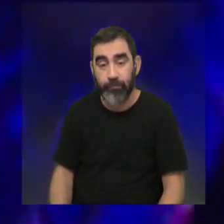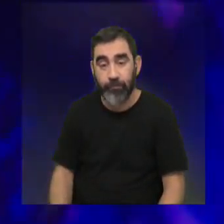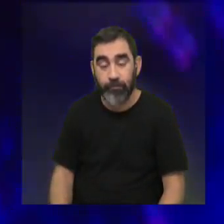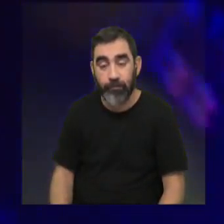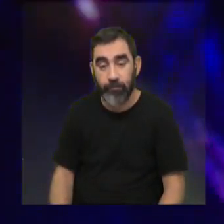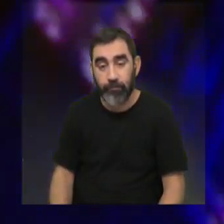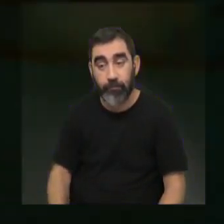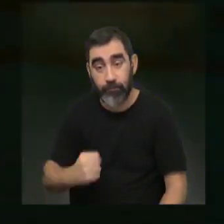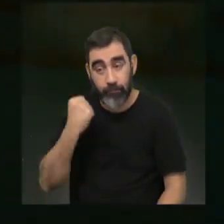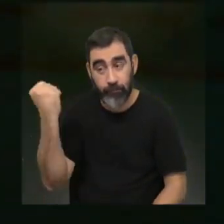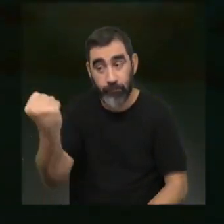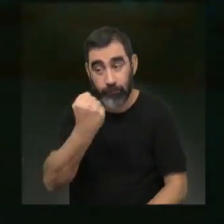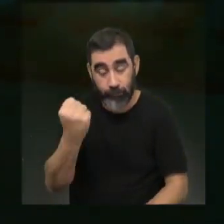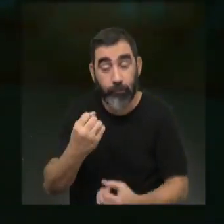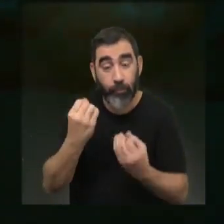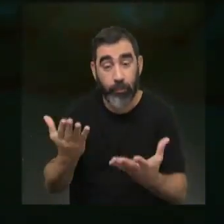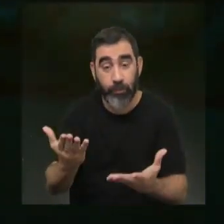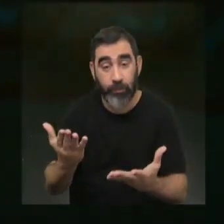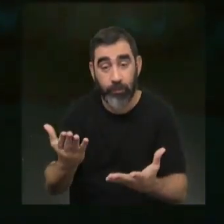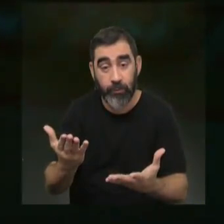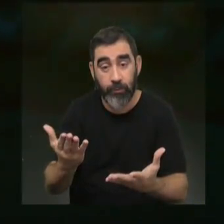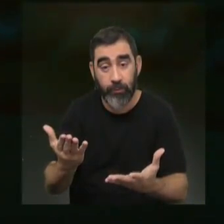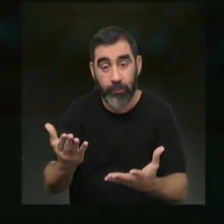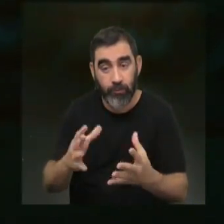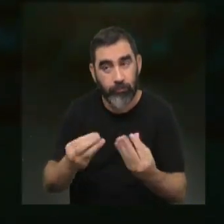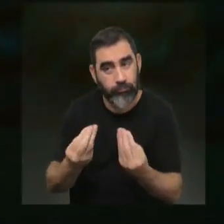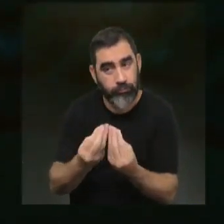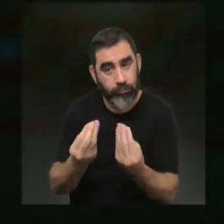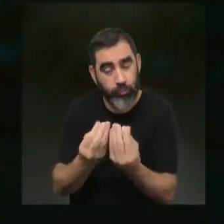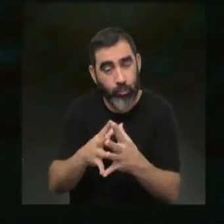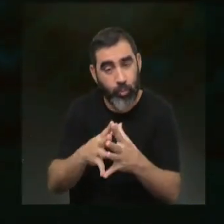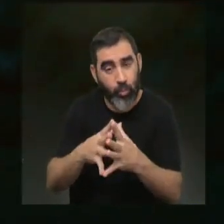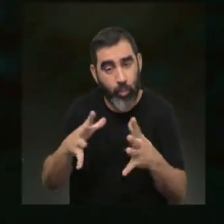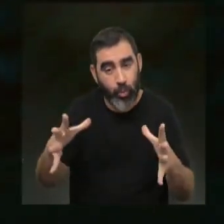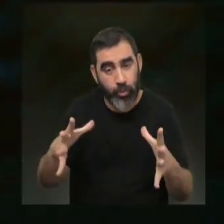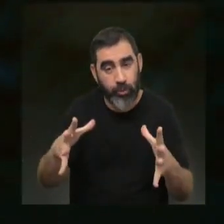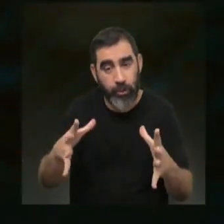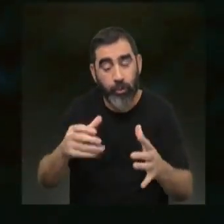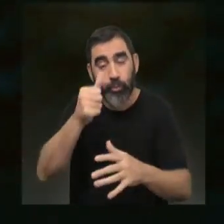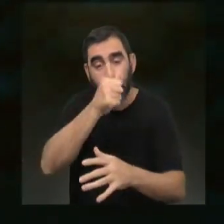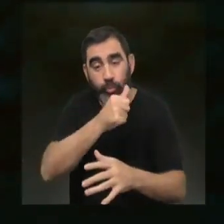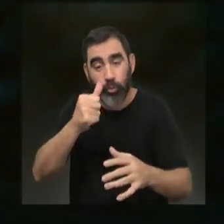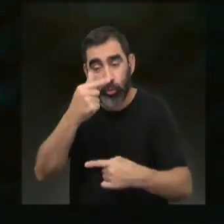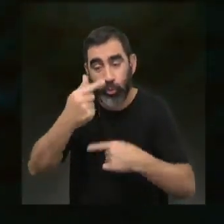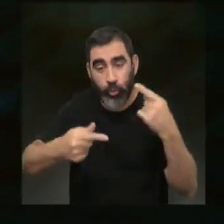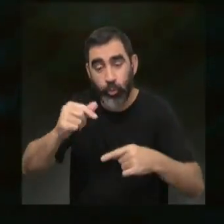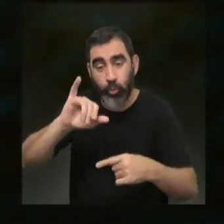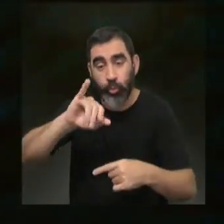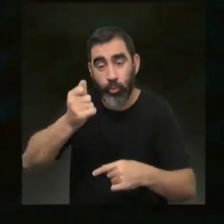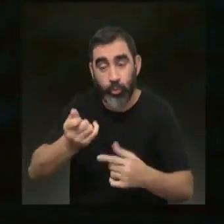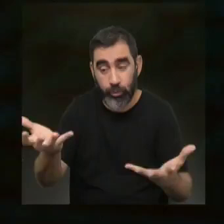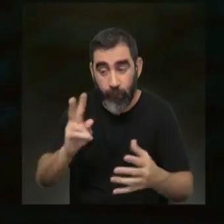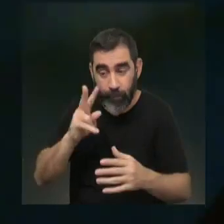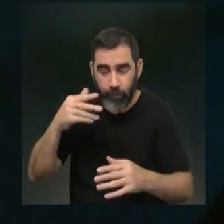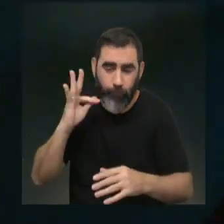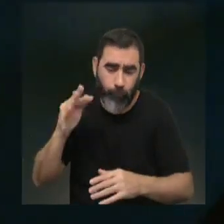claramente relevante dado digamos, esta enorme cantidad de soluciones montadas sobre IA que estamos viendo y que